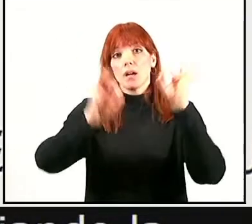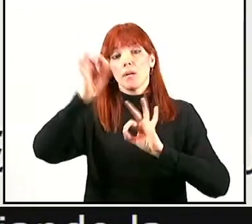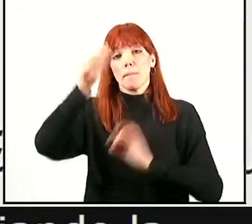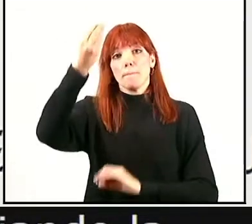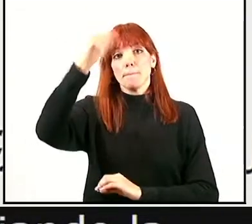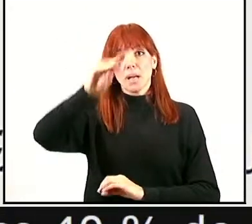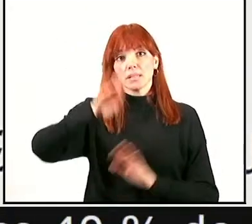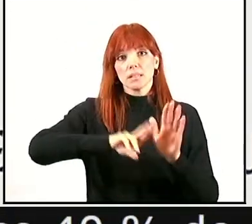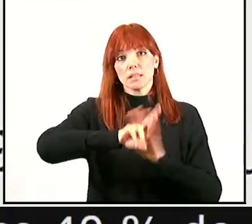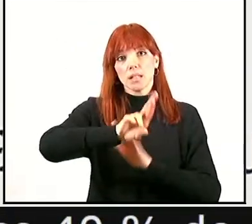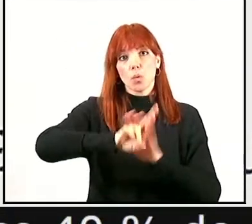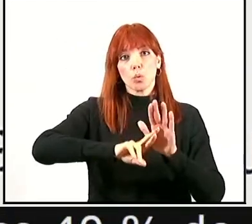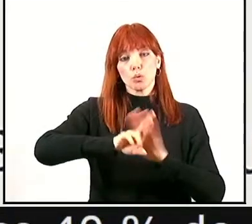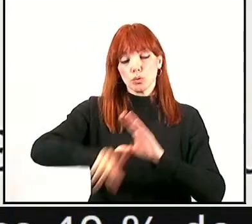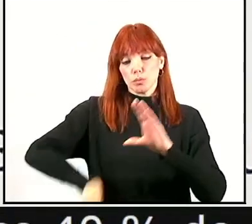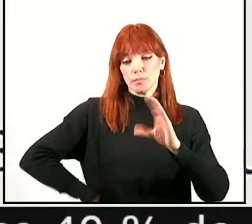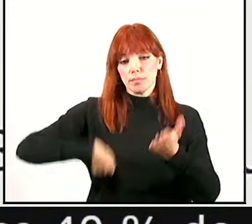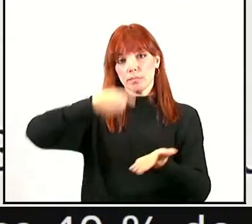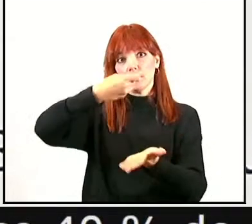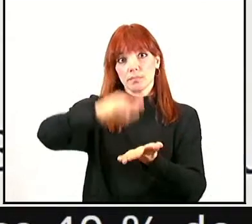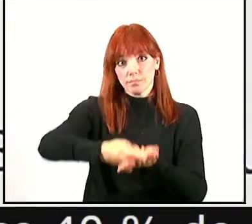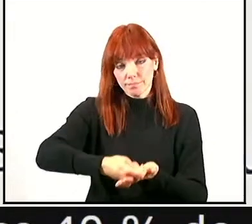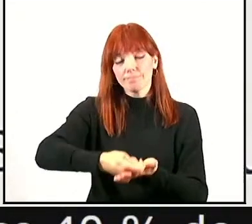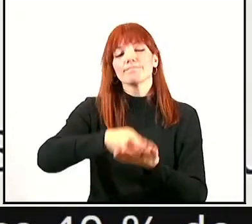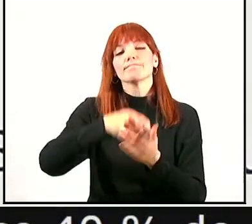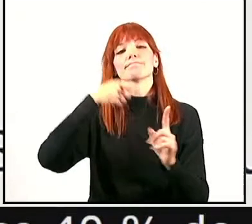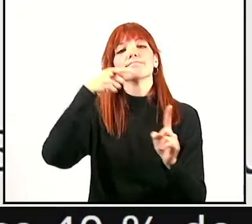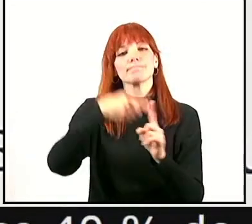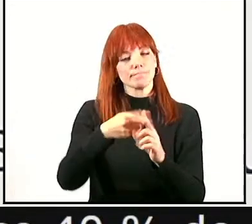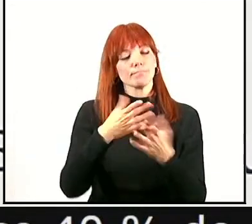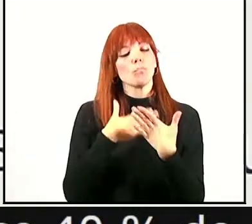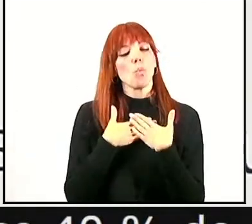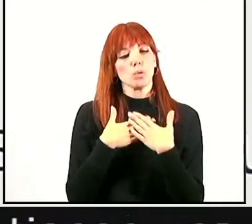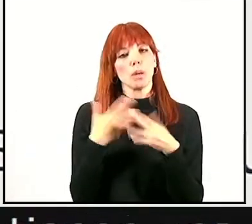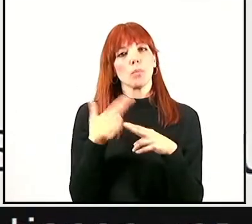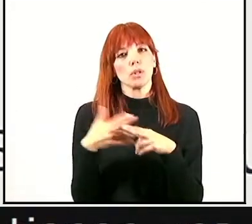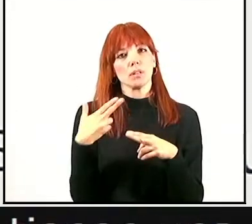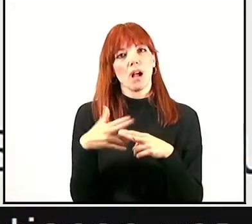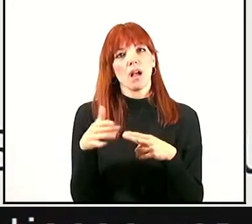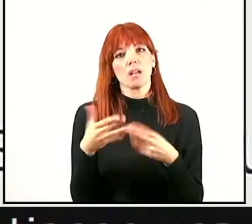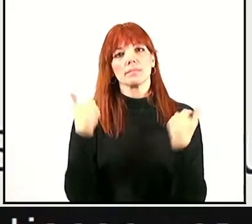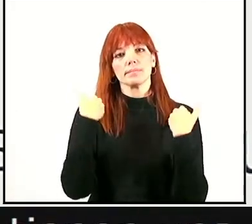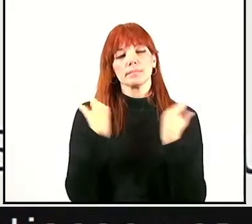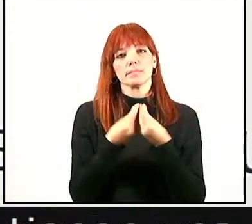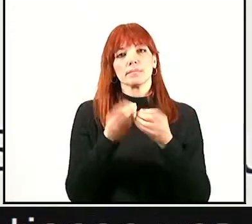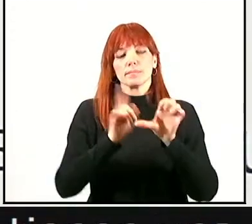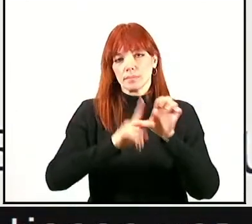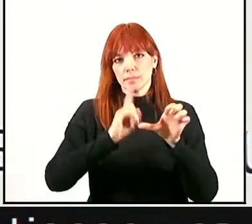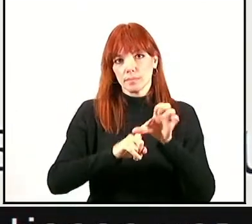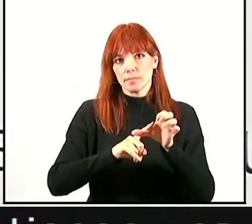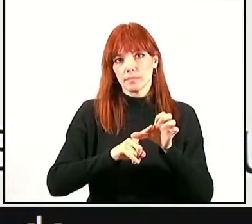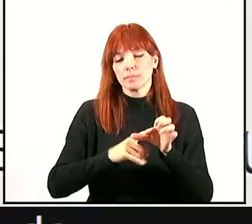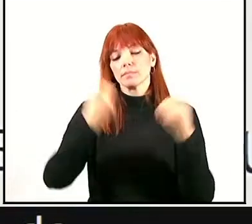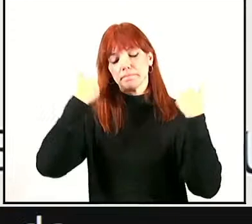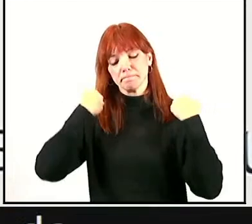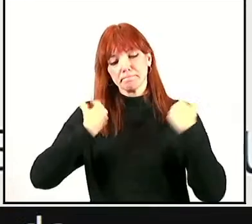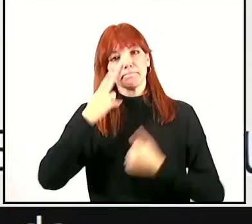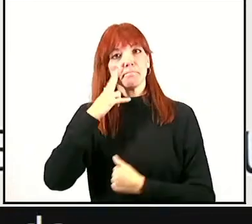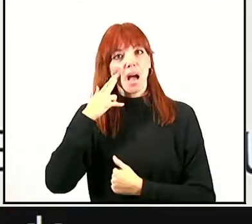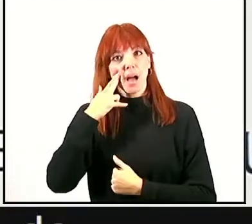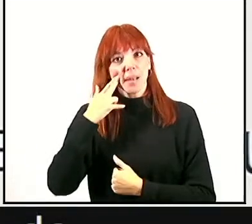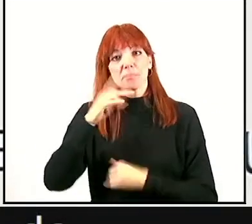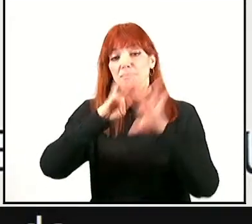de los recursos que destinamos tienen una firme voluntad política por parte de la Junta de Extremadura, por parte del presidente y,